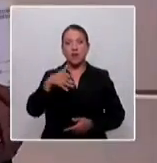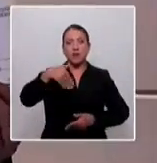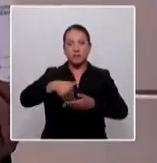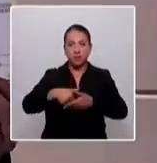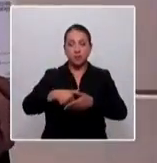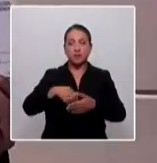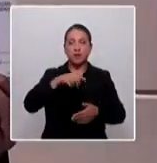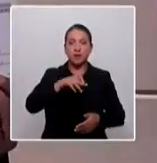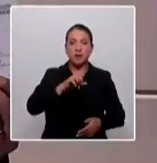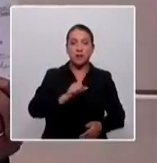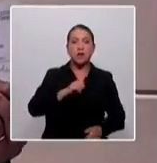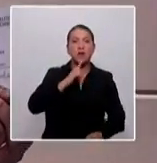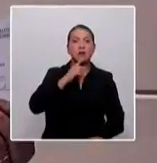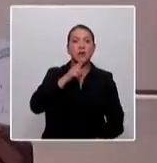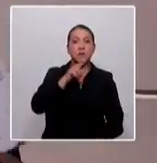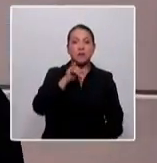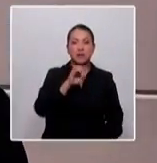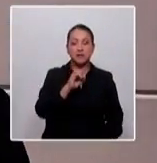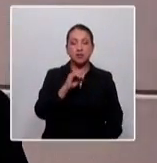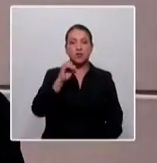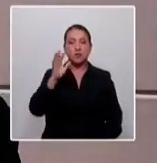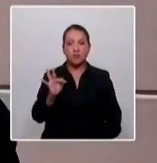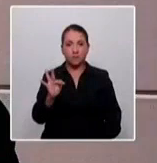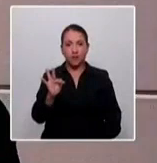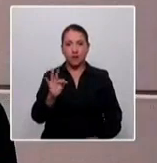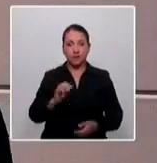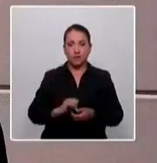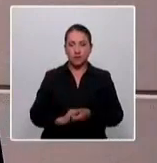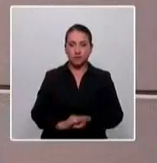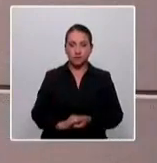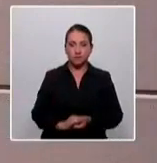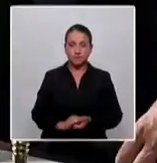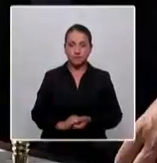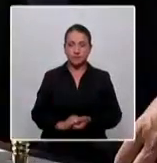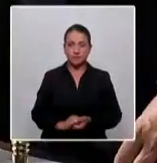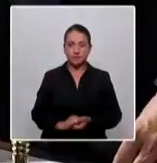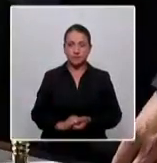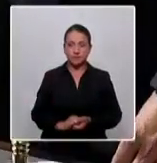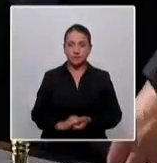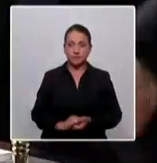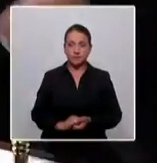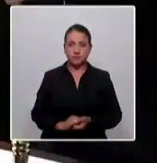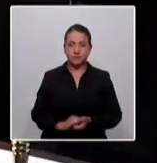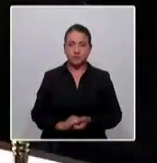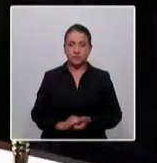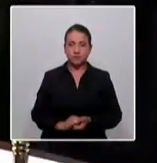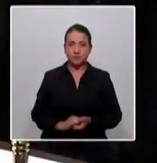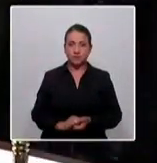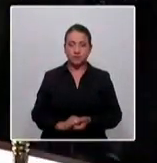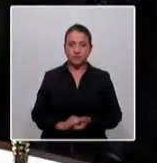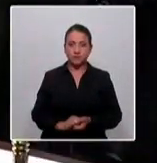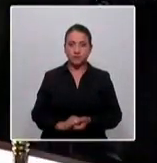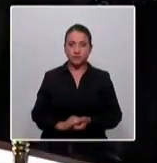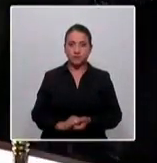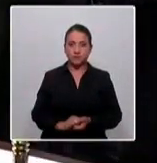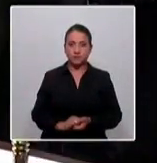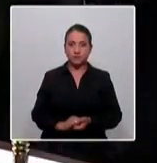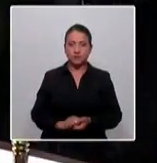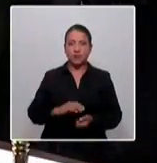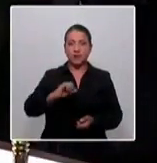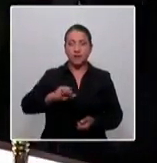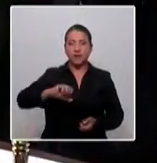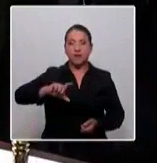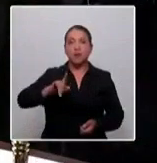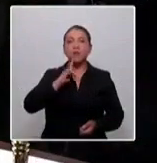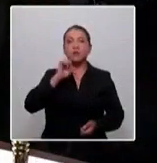diferencia holgada hacia el gobierno, y en el Senado hay un virtual empate, ¿no? Por lo tanto, tenemos un escenario complejo que va a